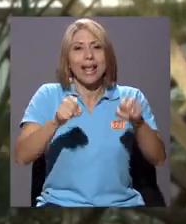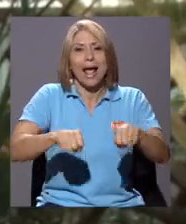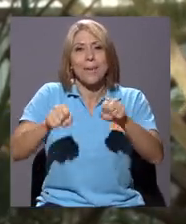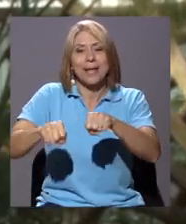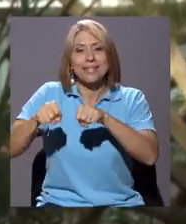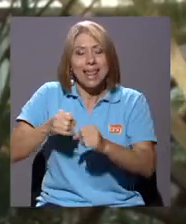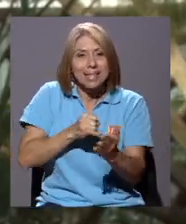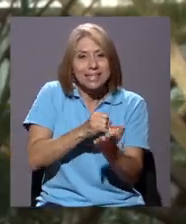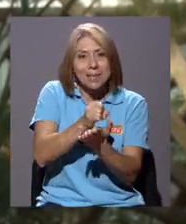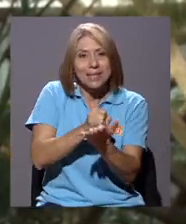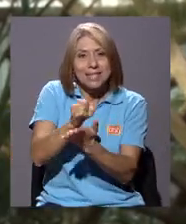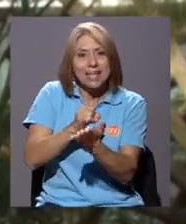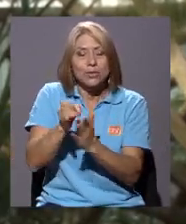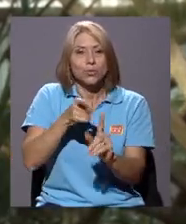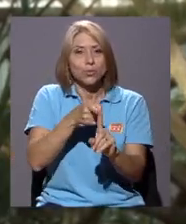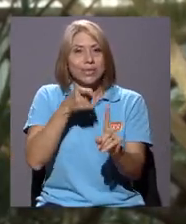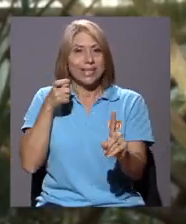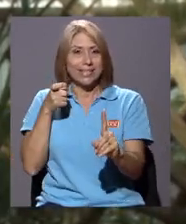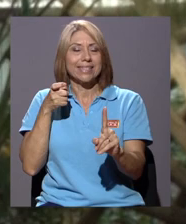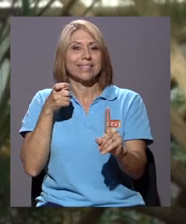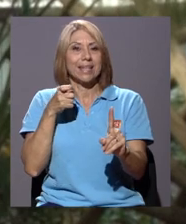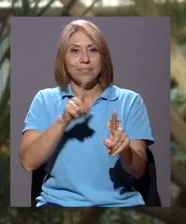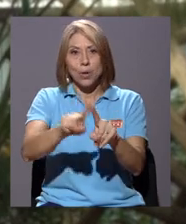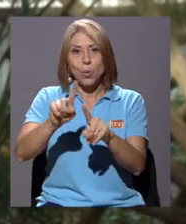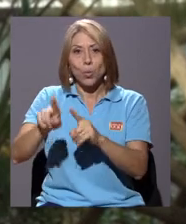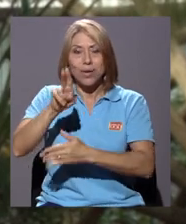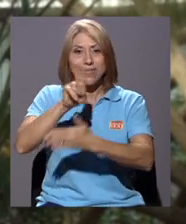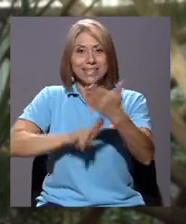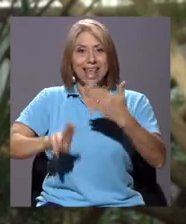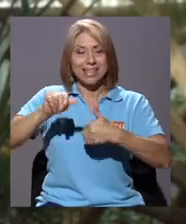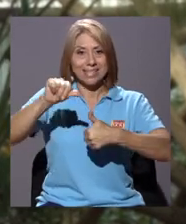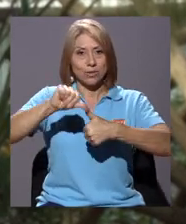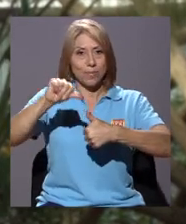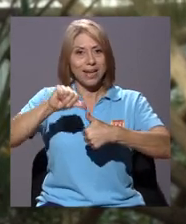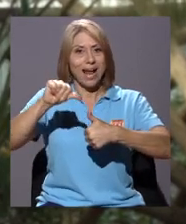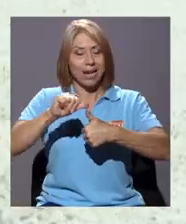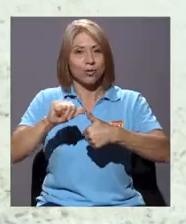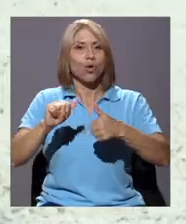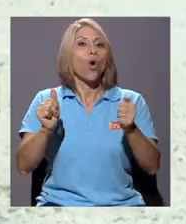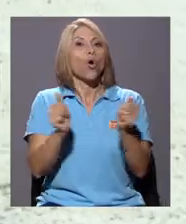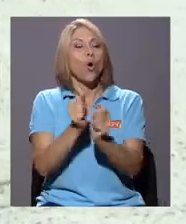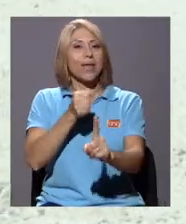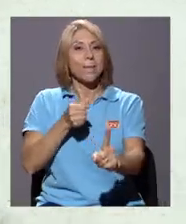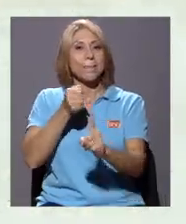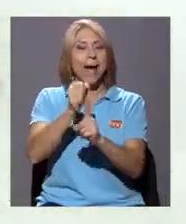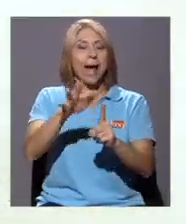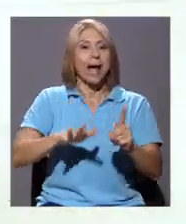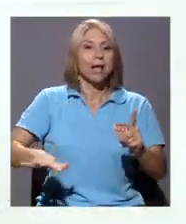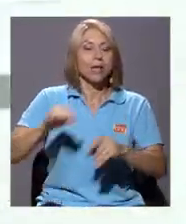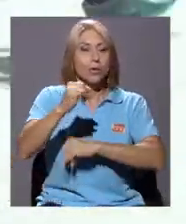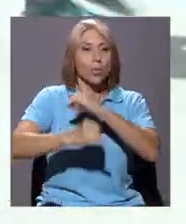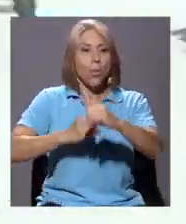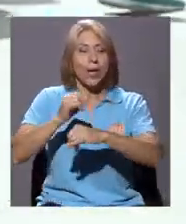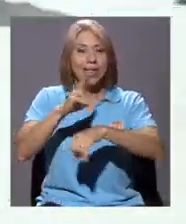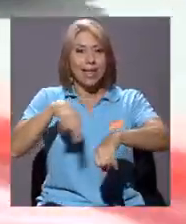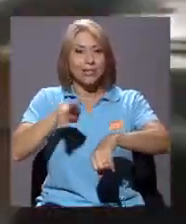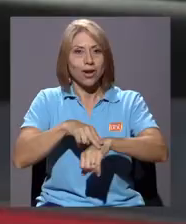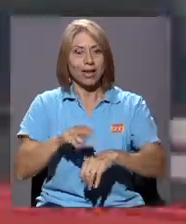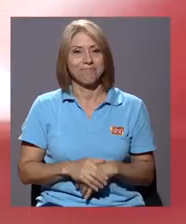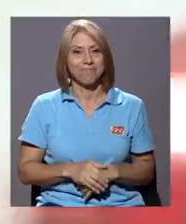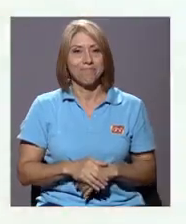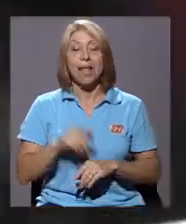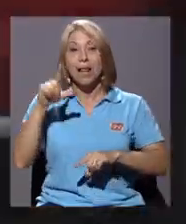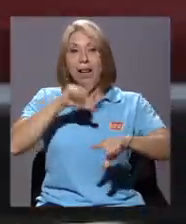investigación desde las universidades centroamericanas con impacto internacional. El Laboratorio